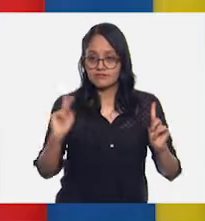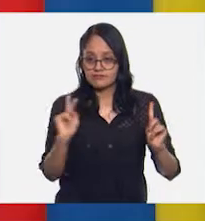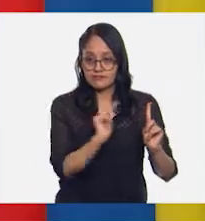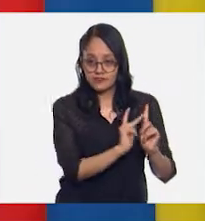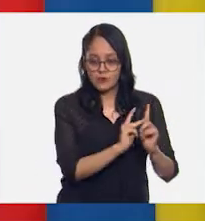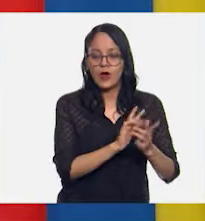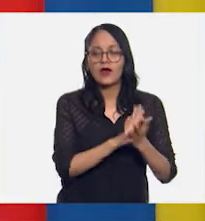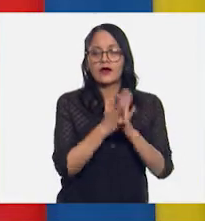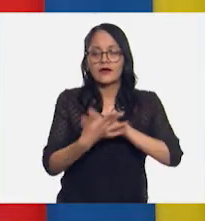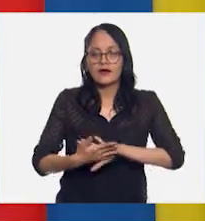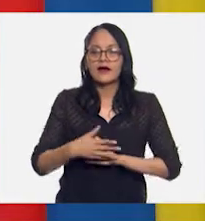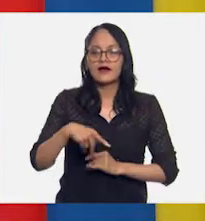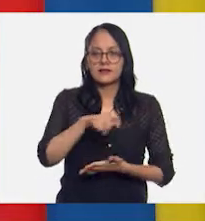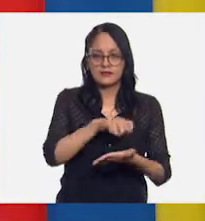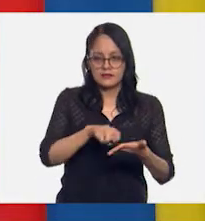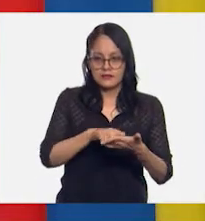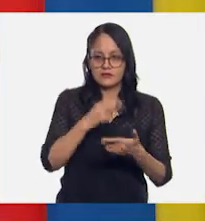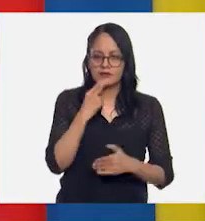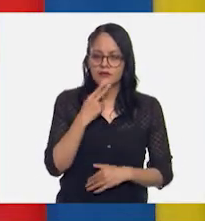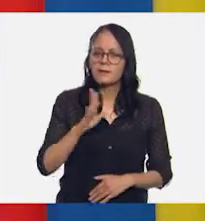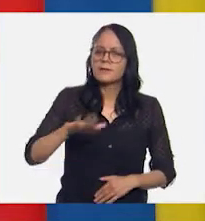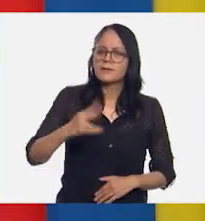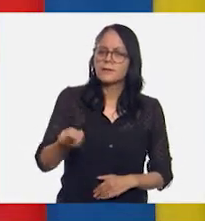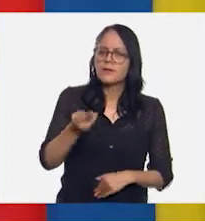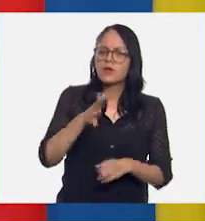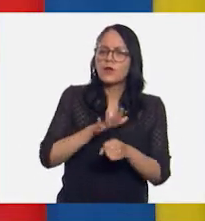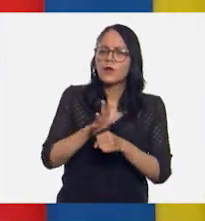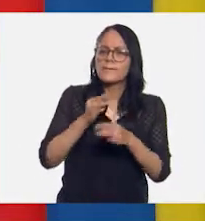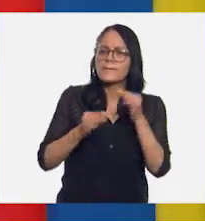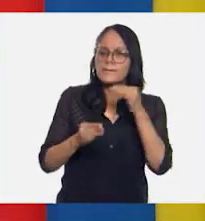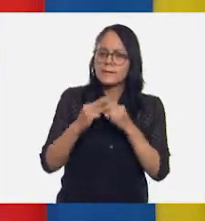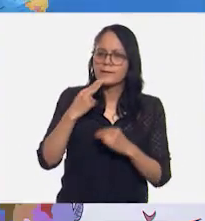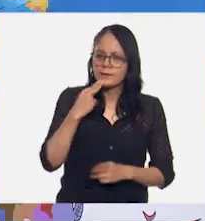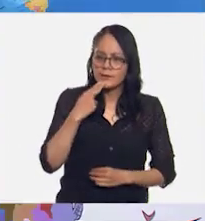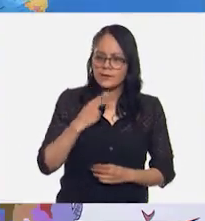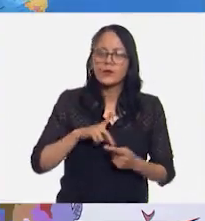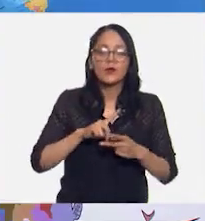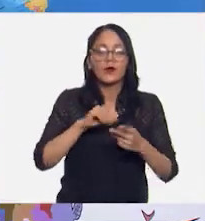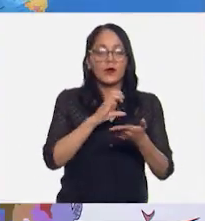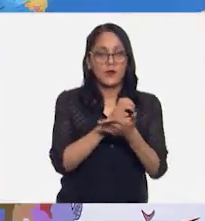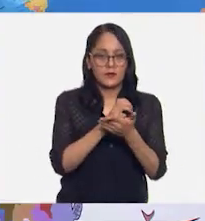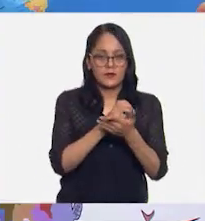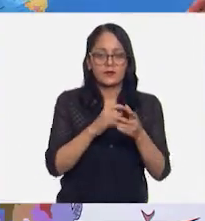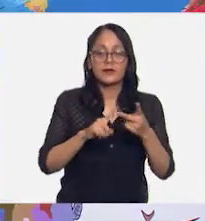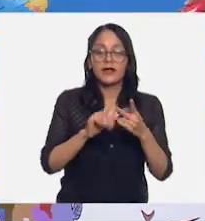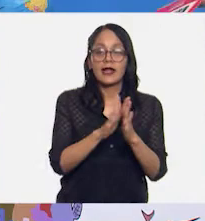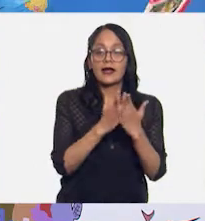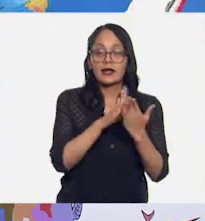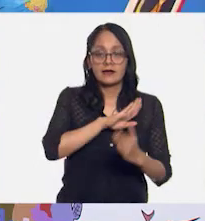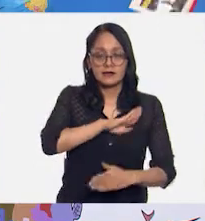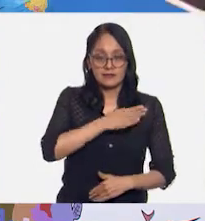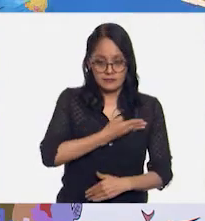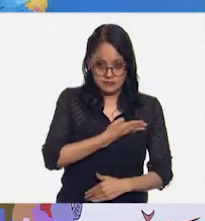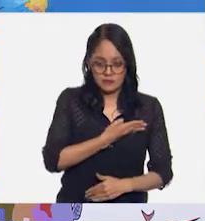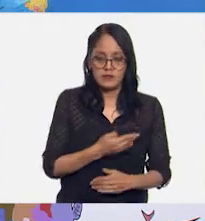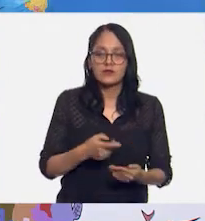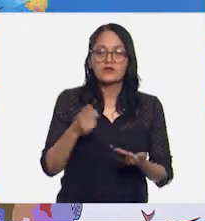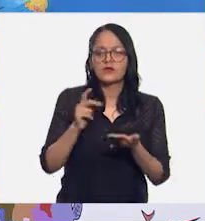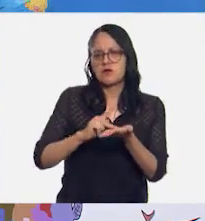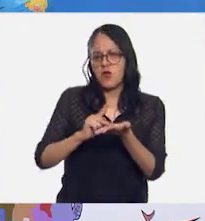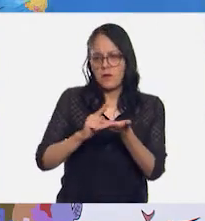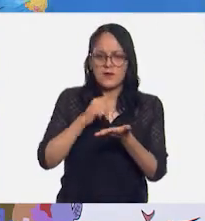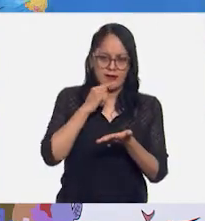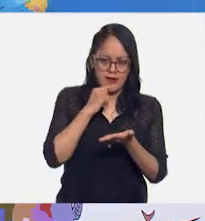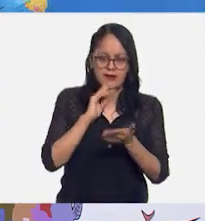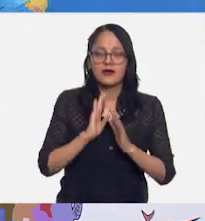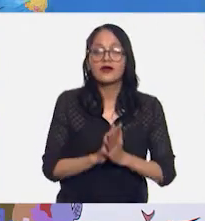Eso suena muy interesante. ¿Y qué materiales vamos a necesitar? Cuaderno, libro de texto de español, algo con que anotar y, de